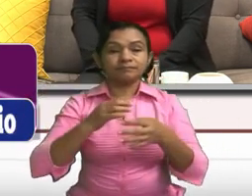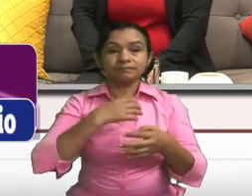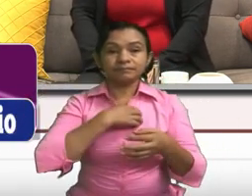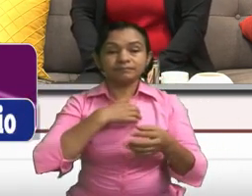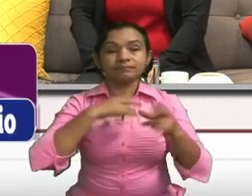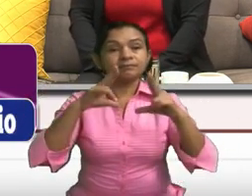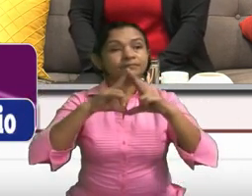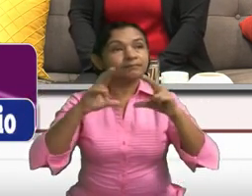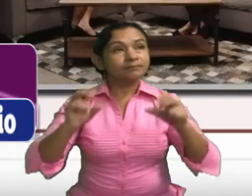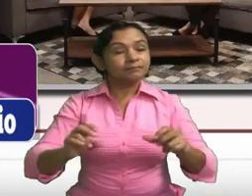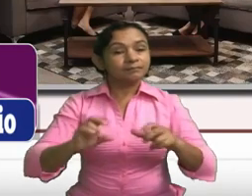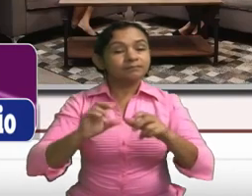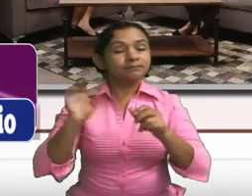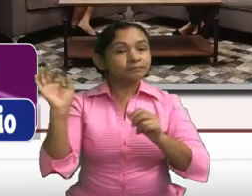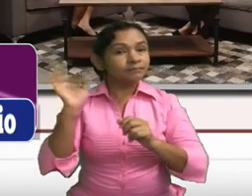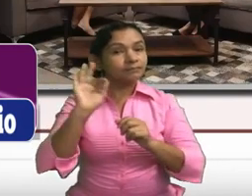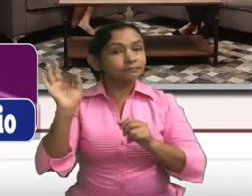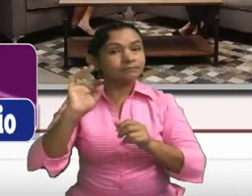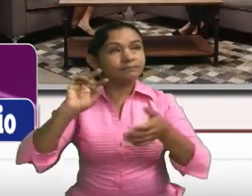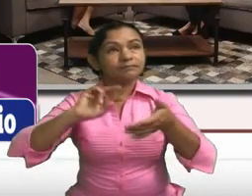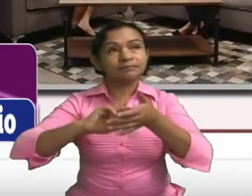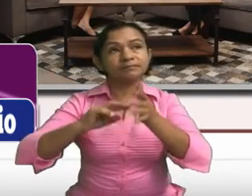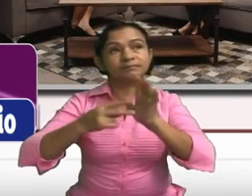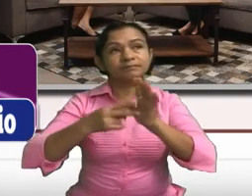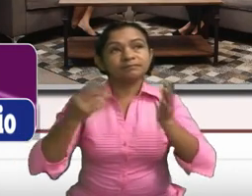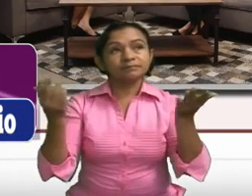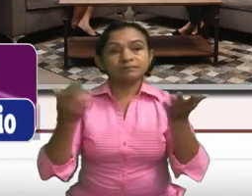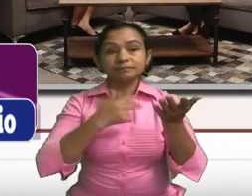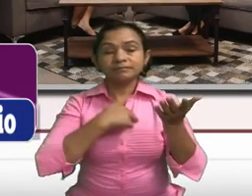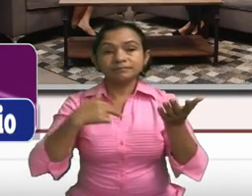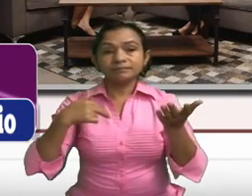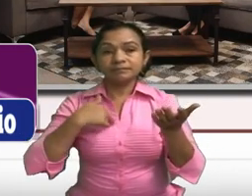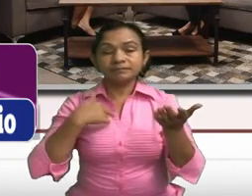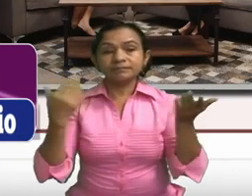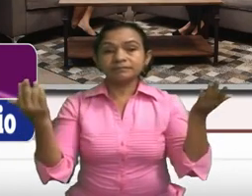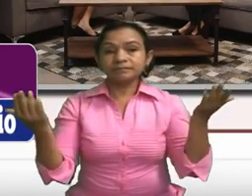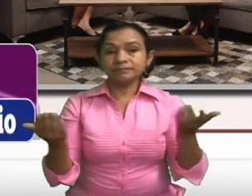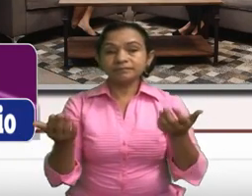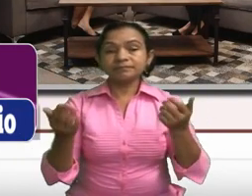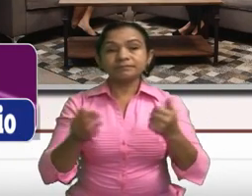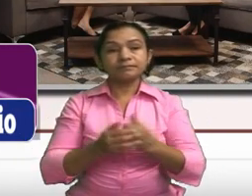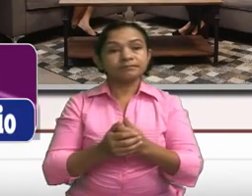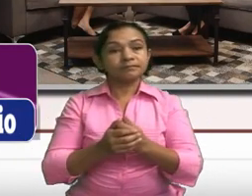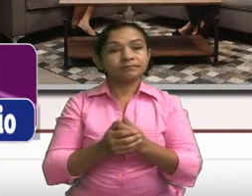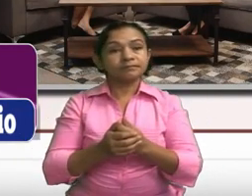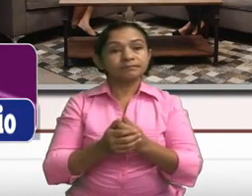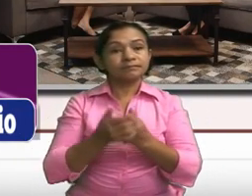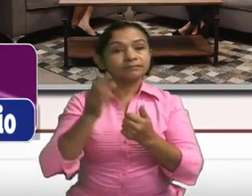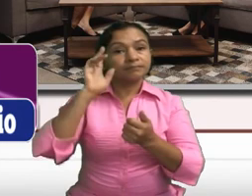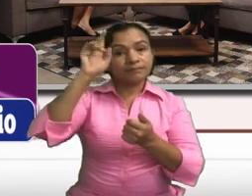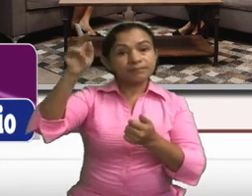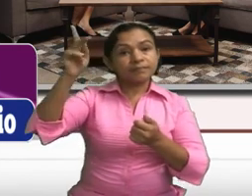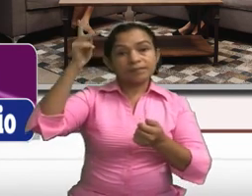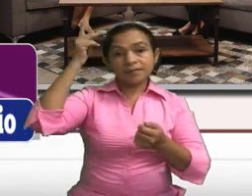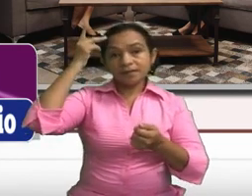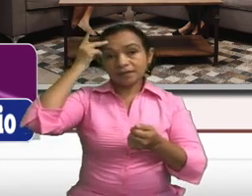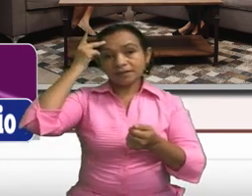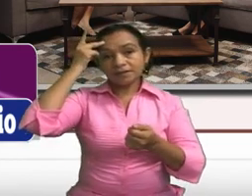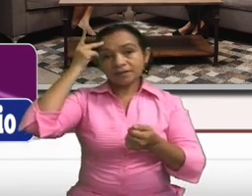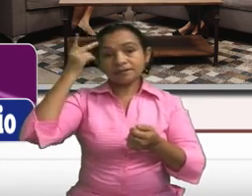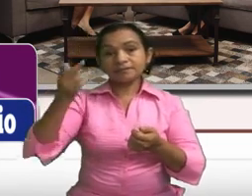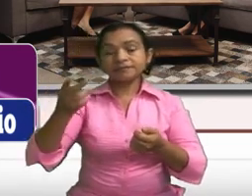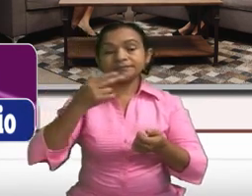este sentido, ¿de qué manera es que se está aplicando entonces la política